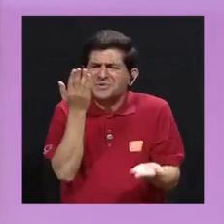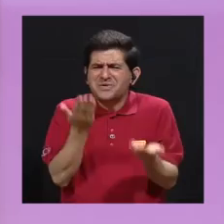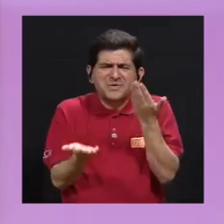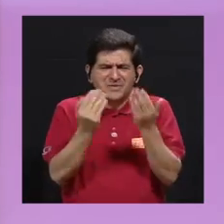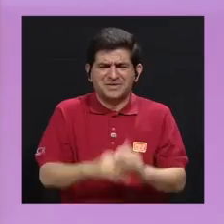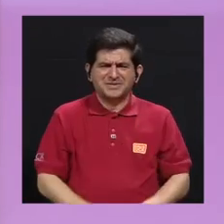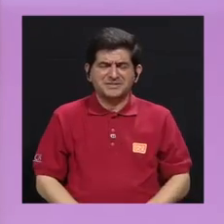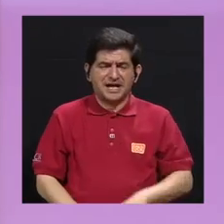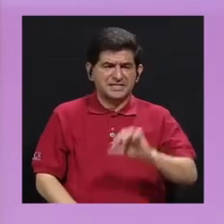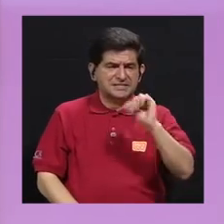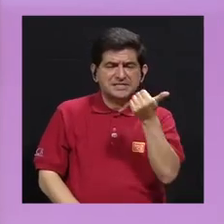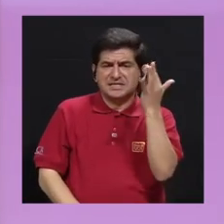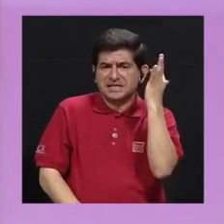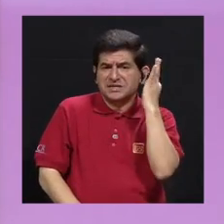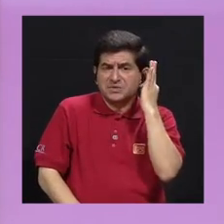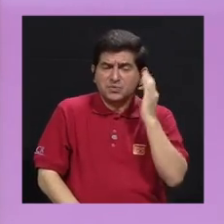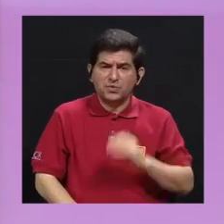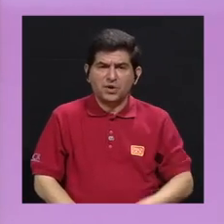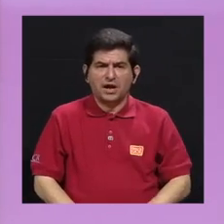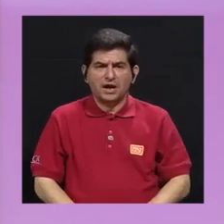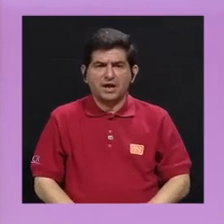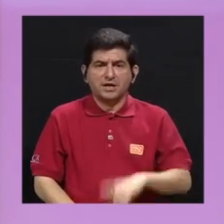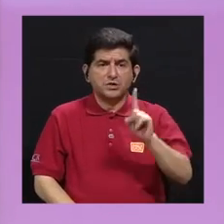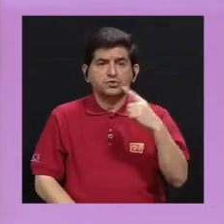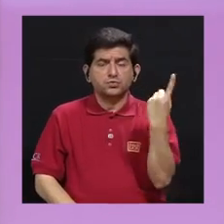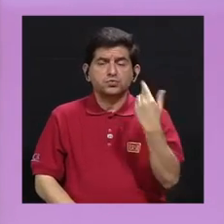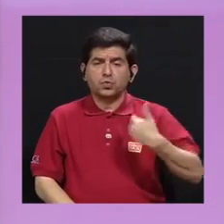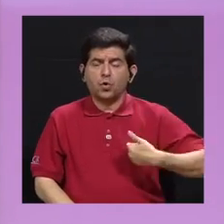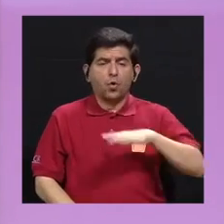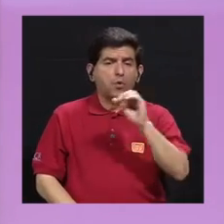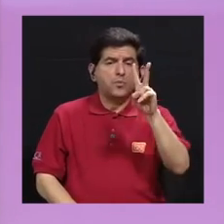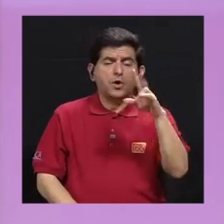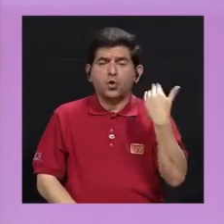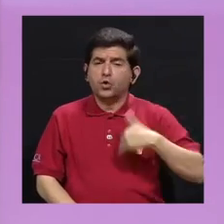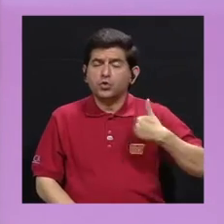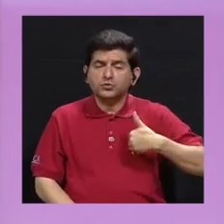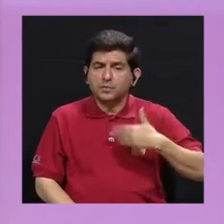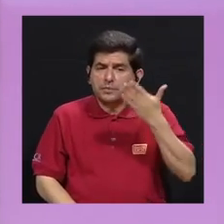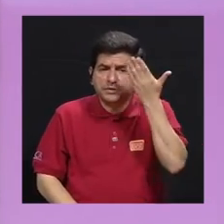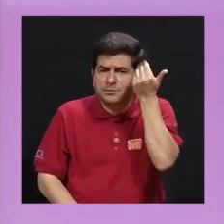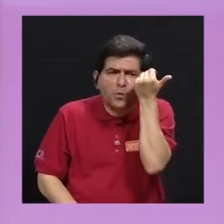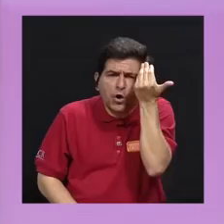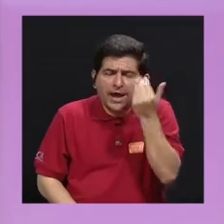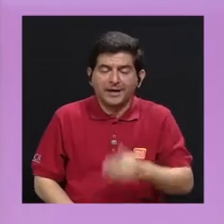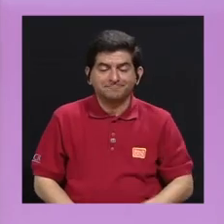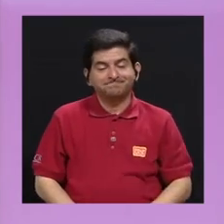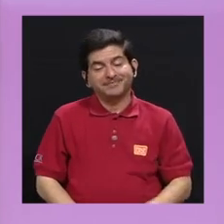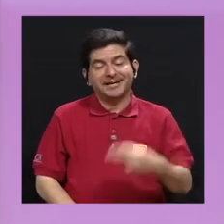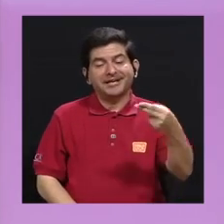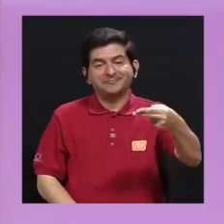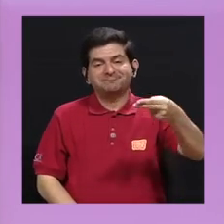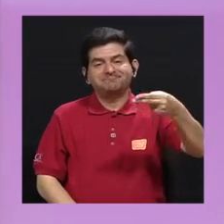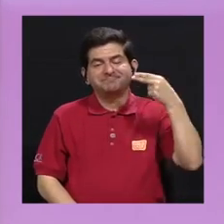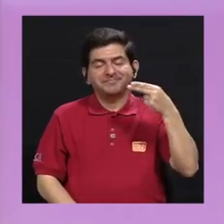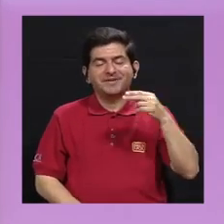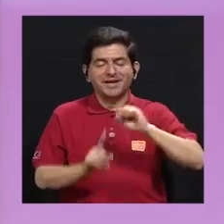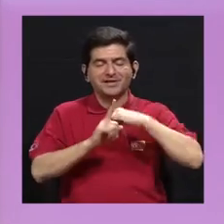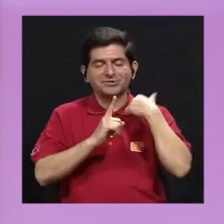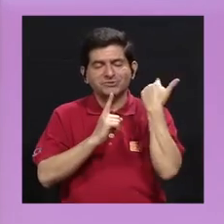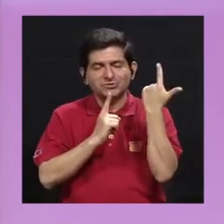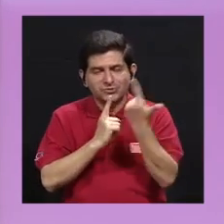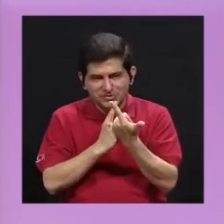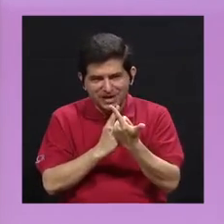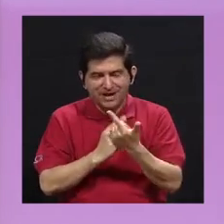de diez mujeres hay un hombre o dos hombres por qué por qué histórica y